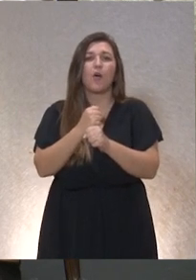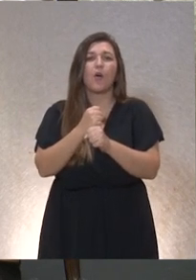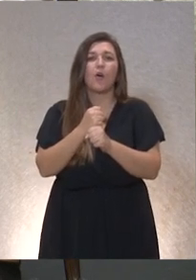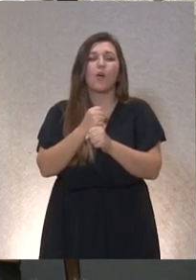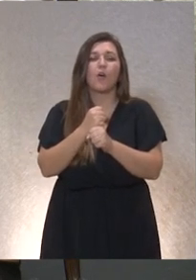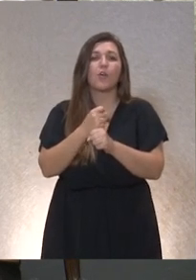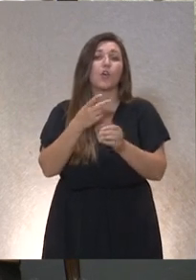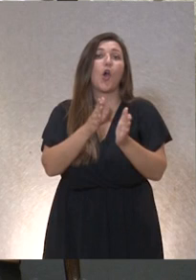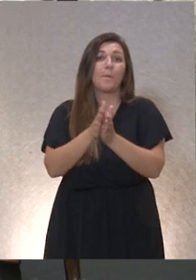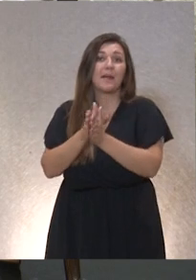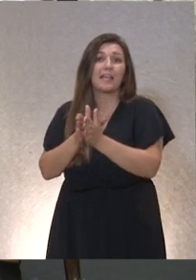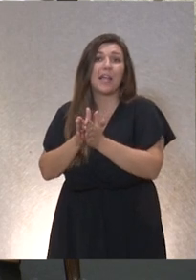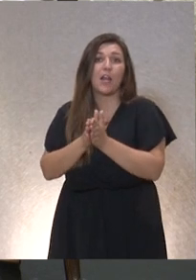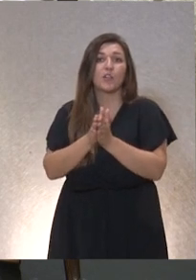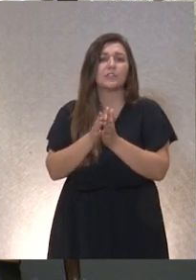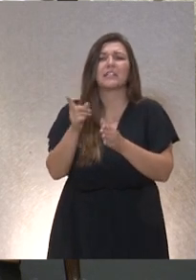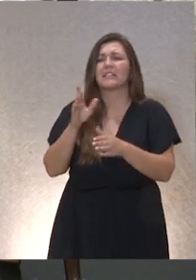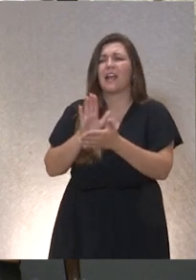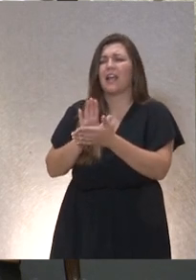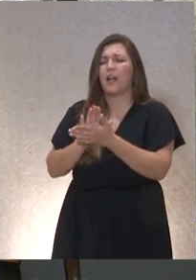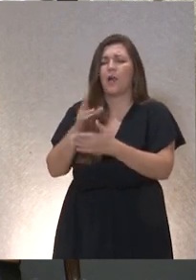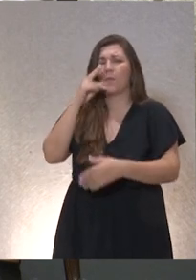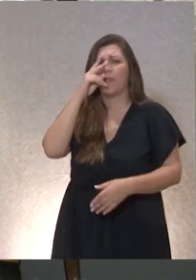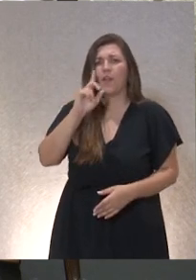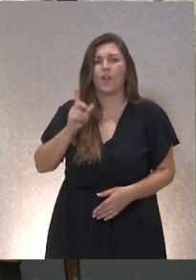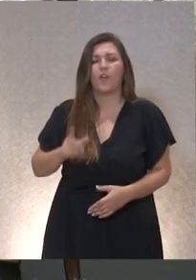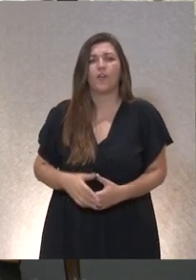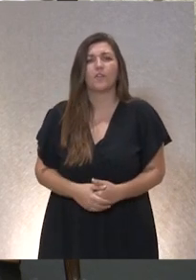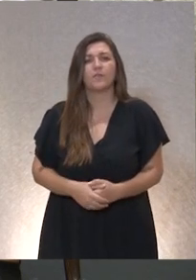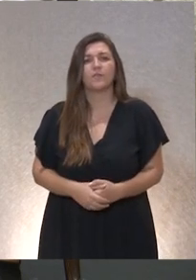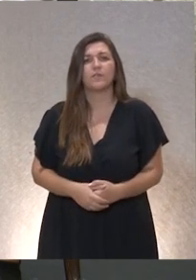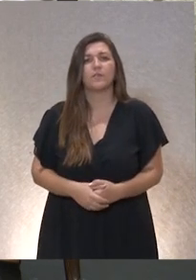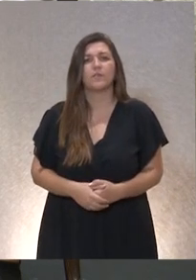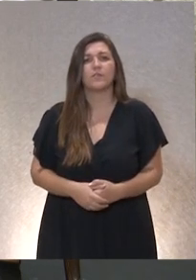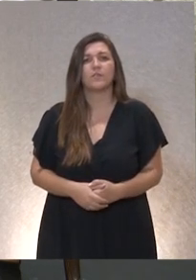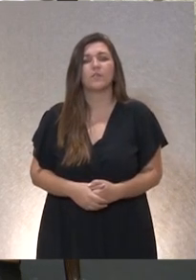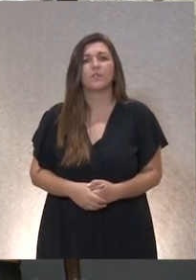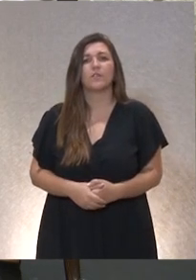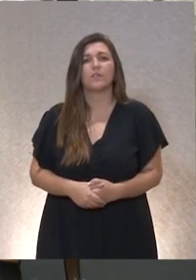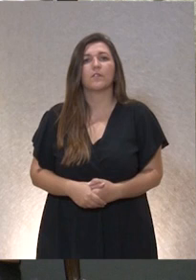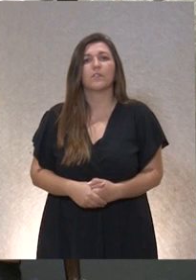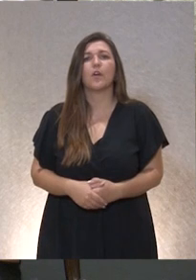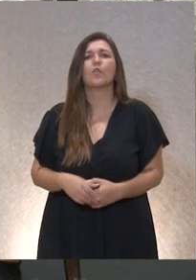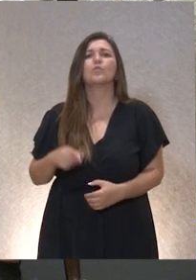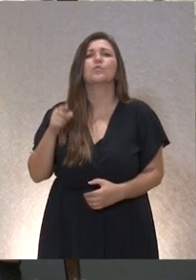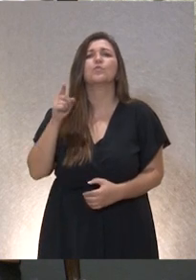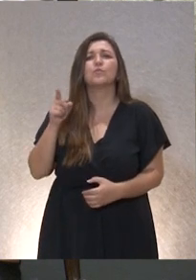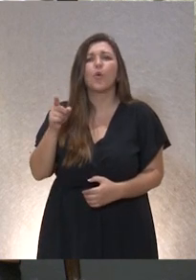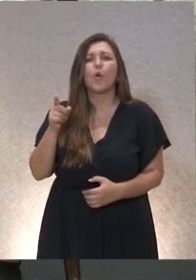eh Sí no te preocupes Eh Iván O sea tú tú dónde